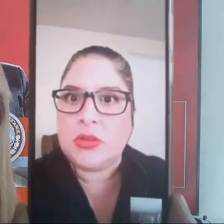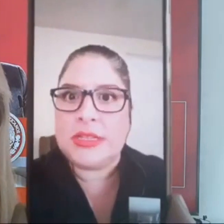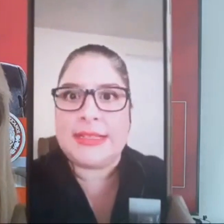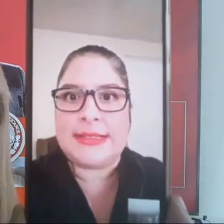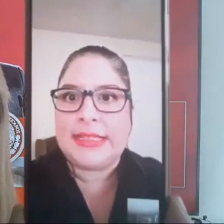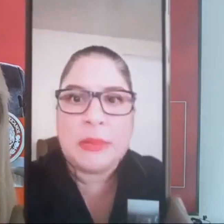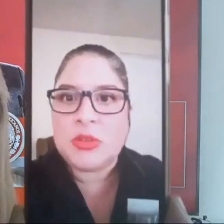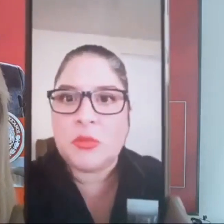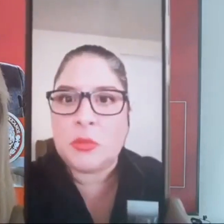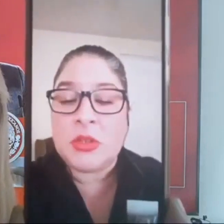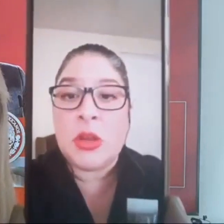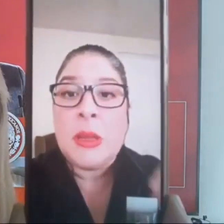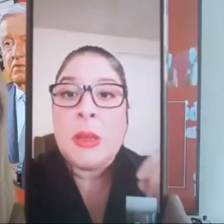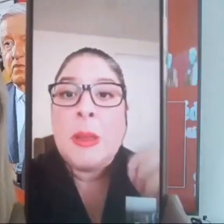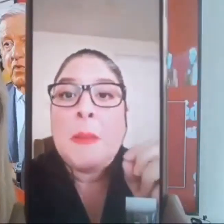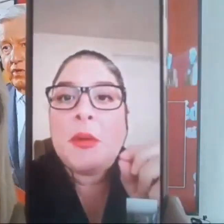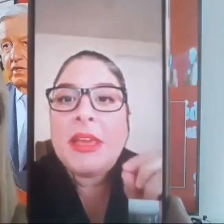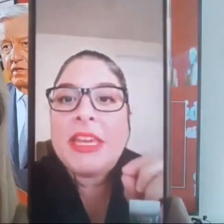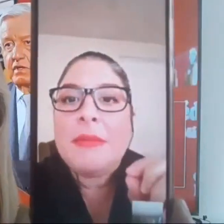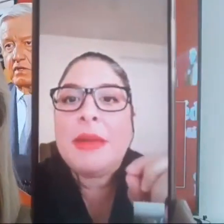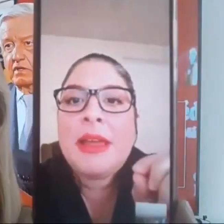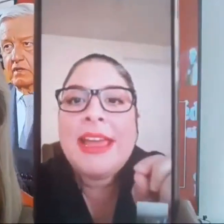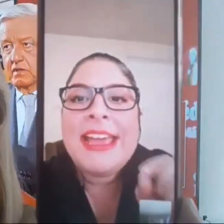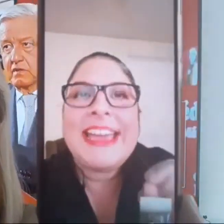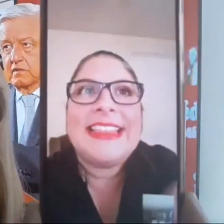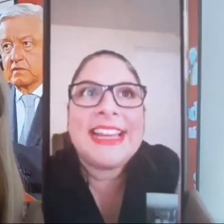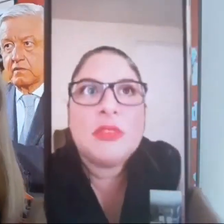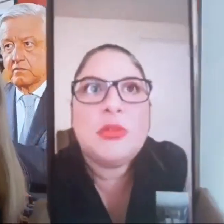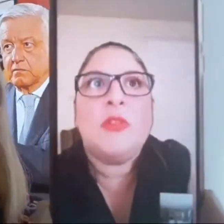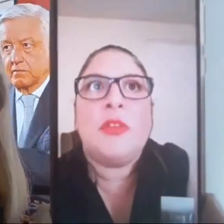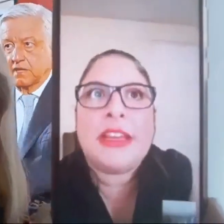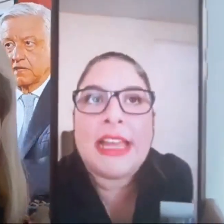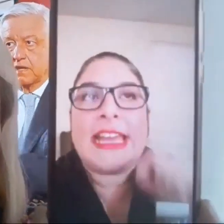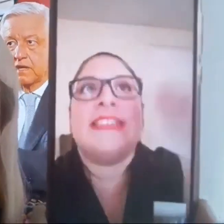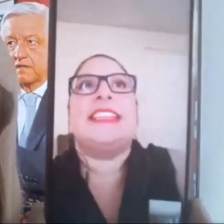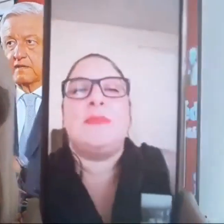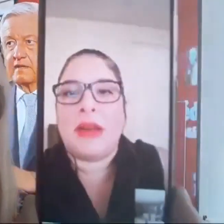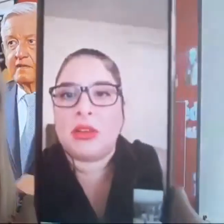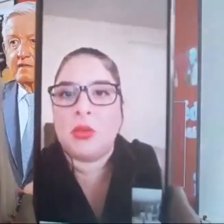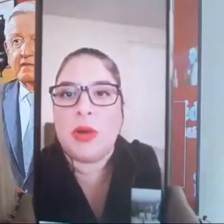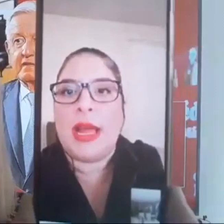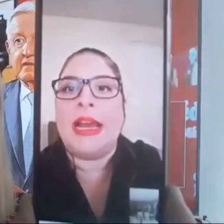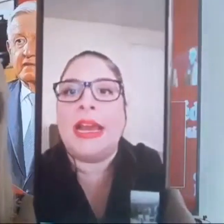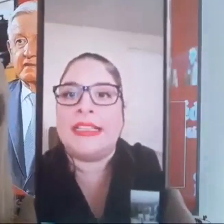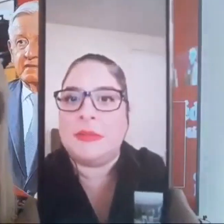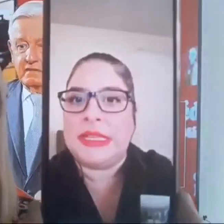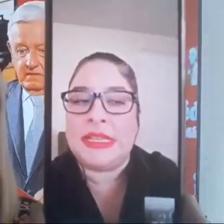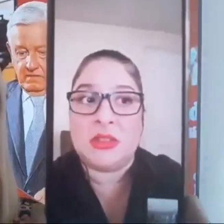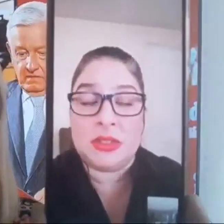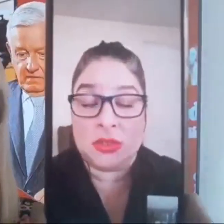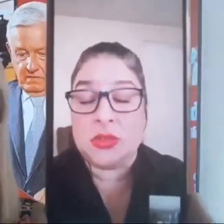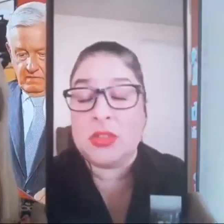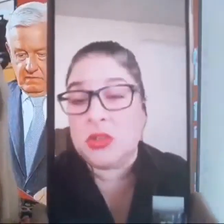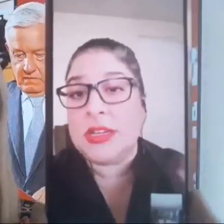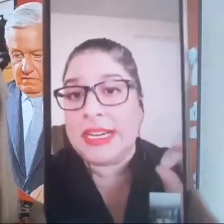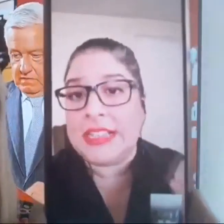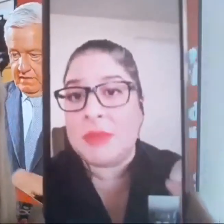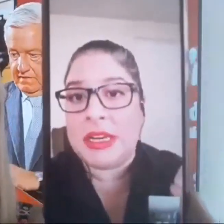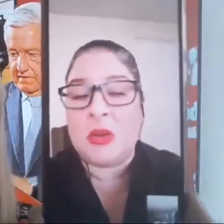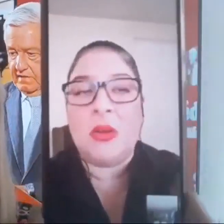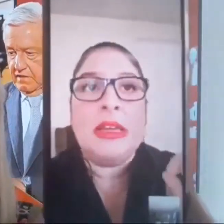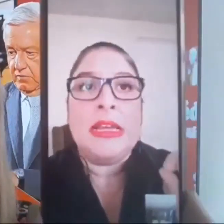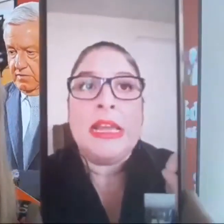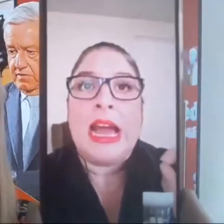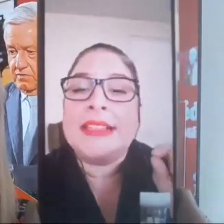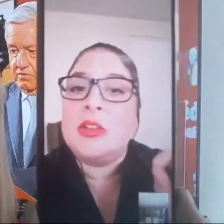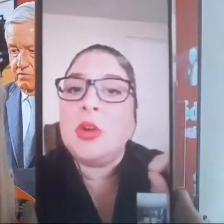Por supuesto, todos necesitamos información, pero hay que ver qué tanto afecta esta apertura a las investigaciones. Entonces, yo creo